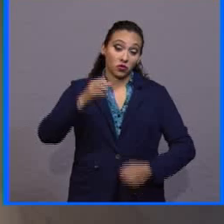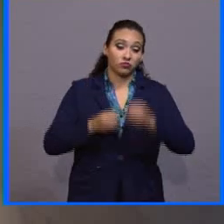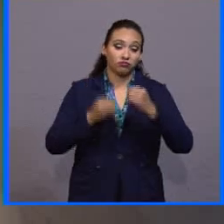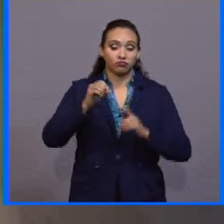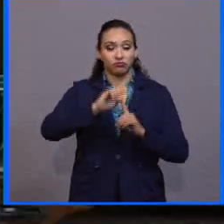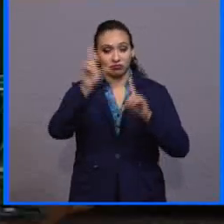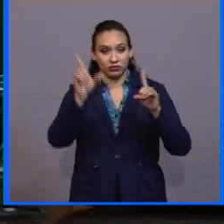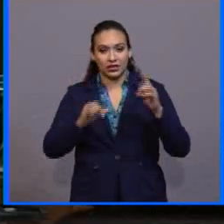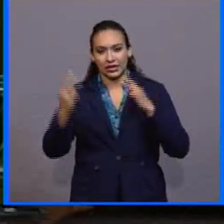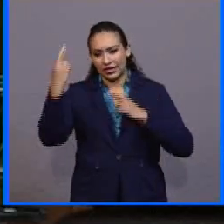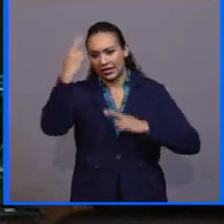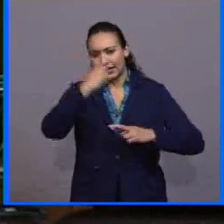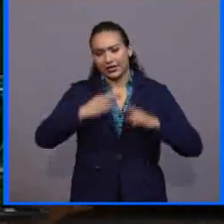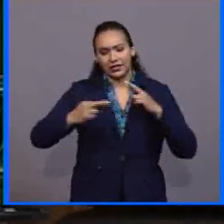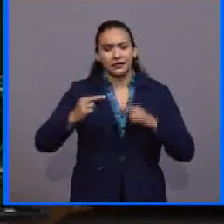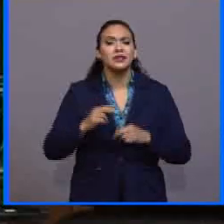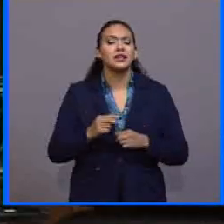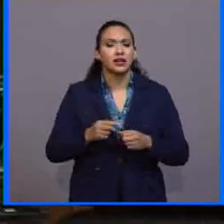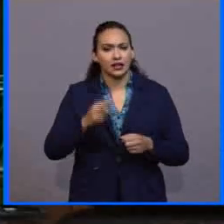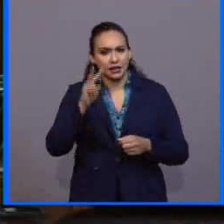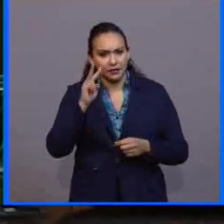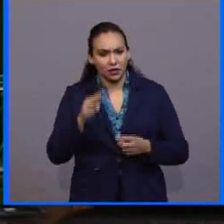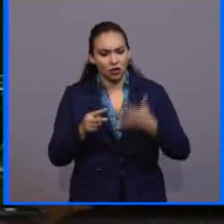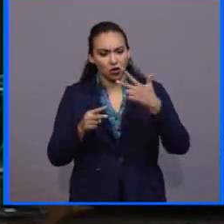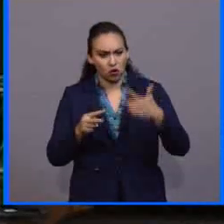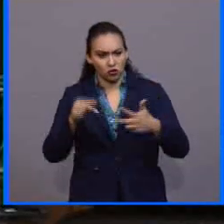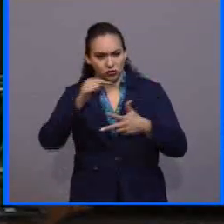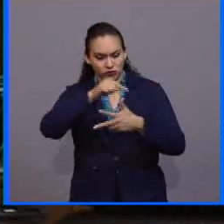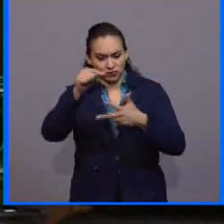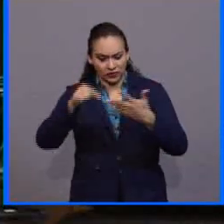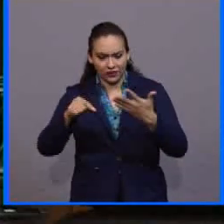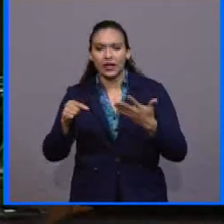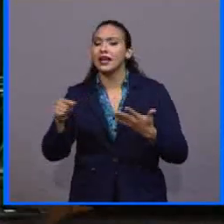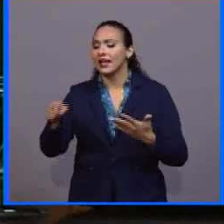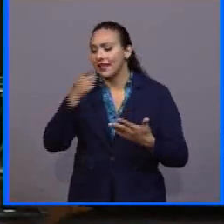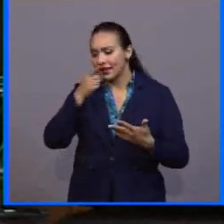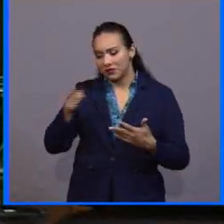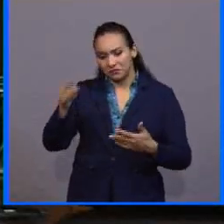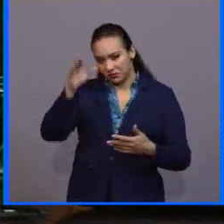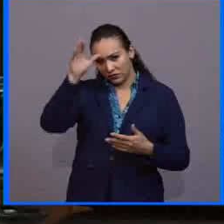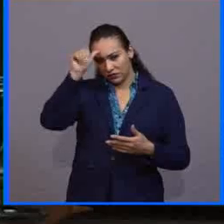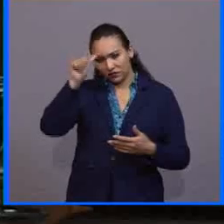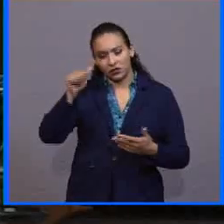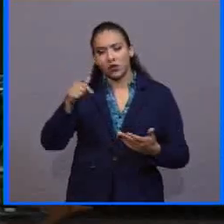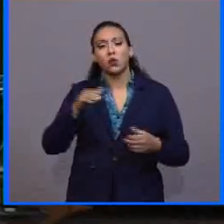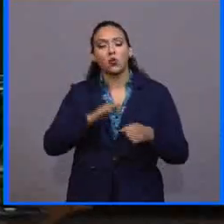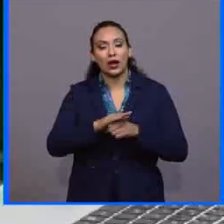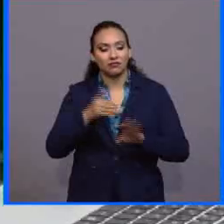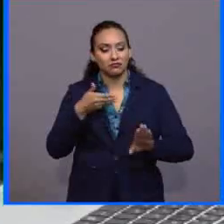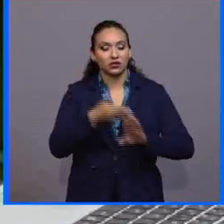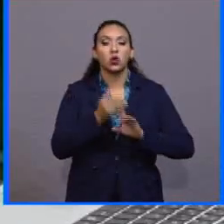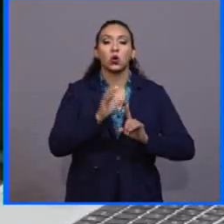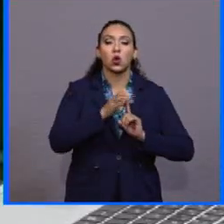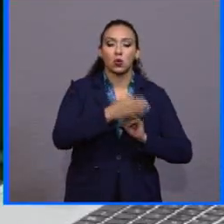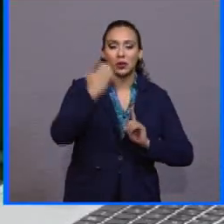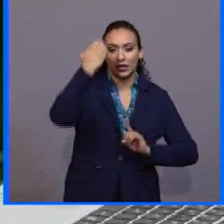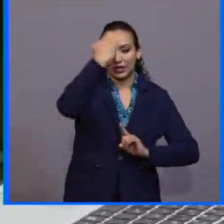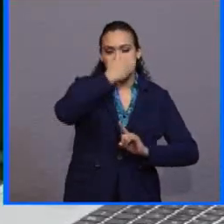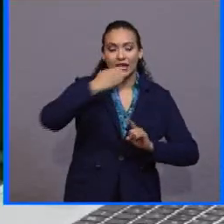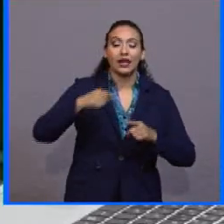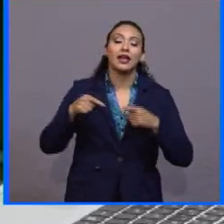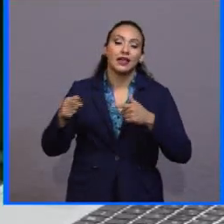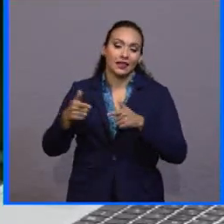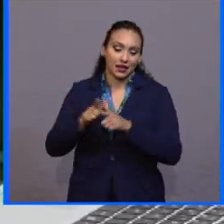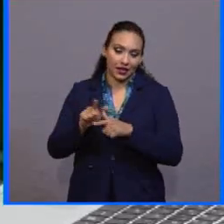Justicia declaró sin materia 8 recursos de inconformidad en contra de actos de los comités de evaluación de los poderes legislativo y